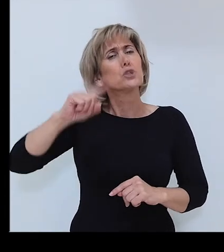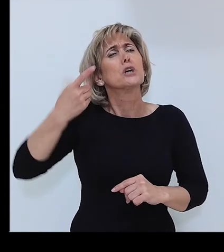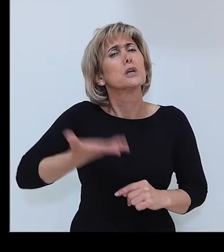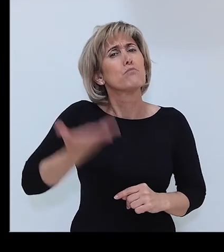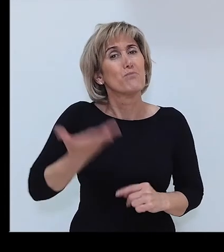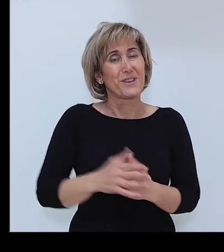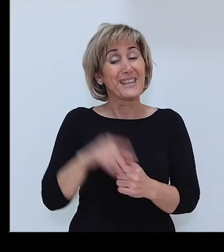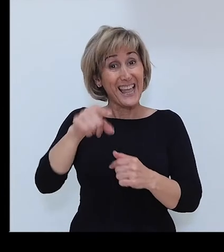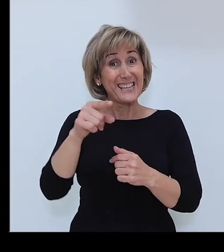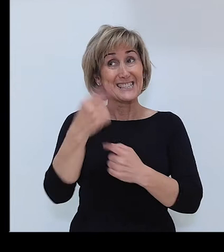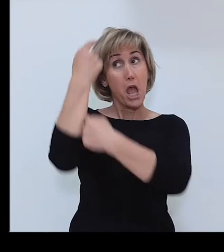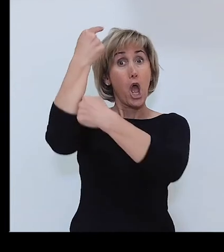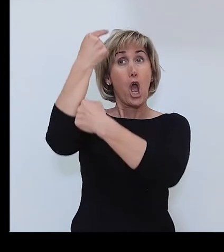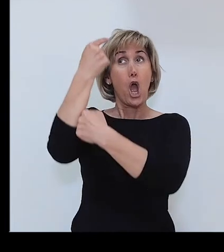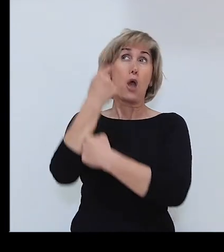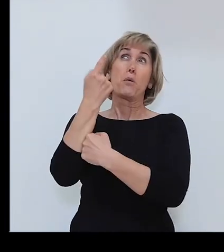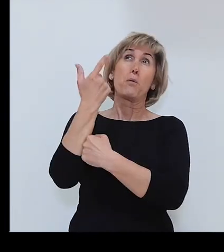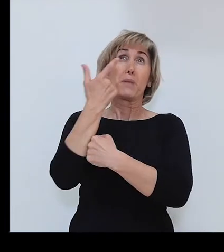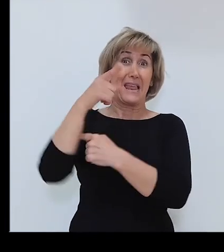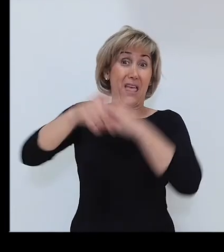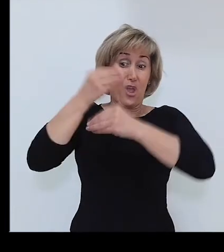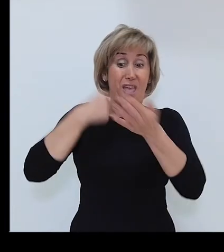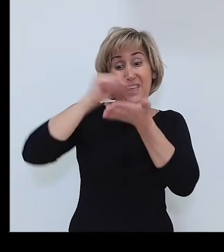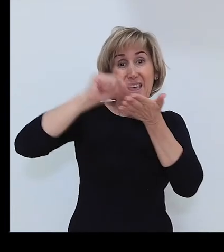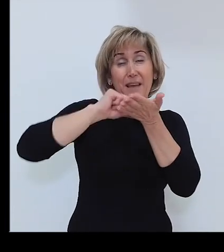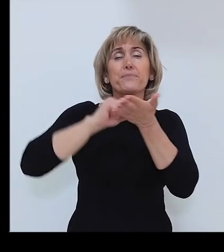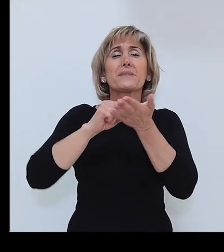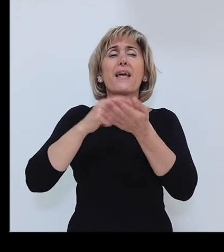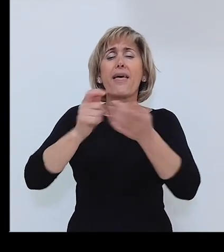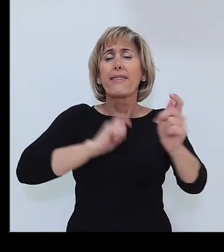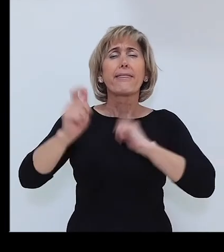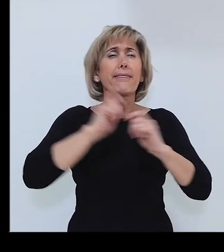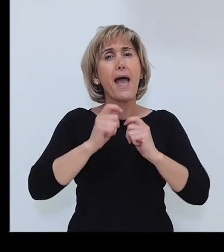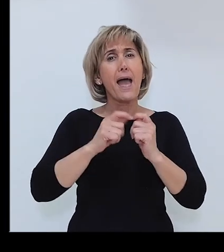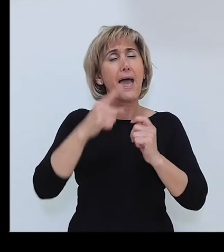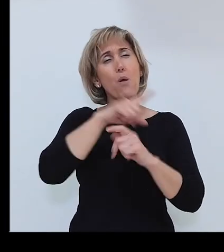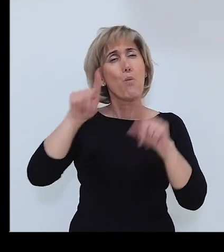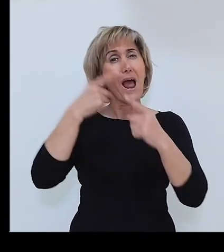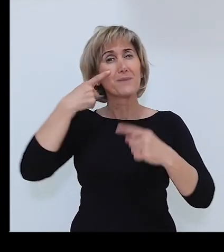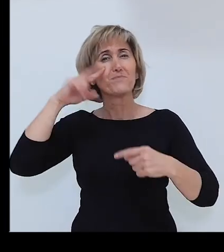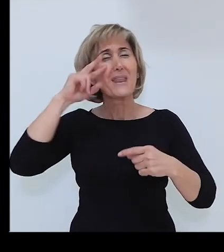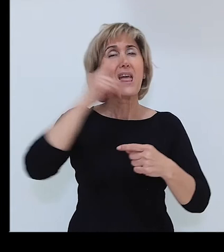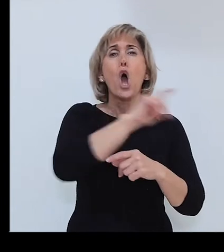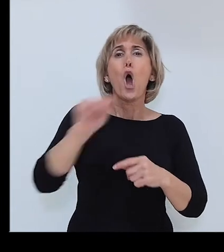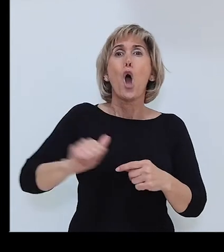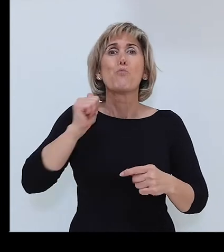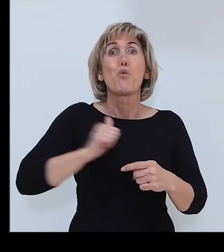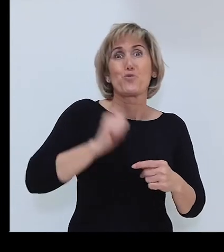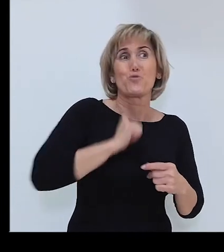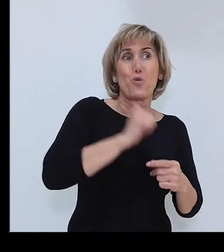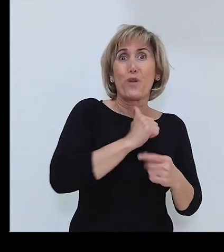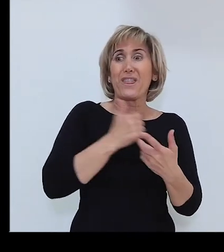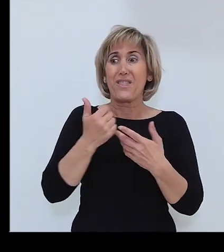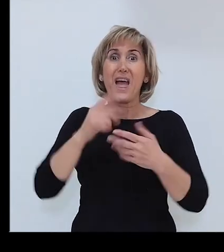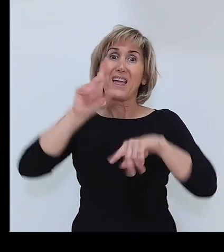además, esa obligación un poco la llevó a experiencias y oportunidades, que es lo que ella después